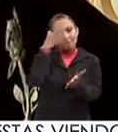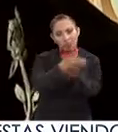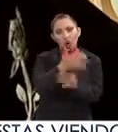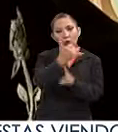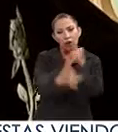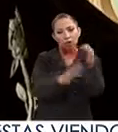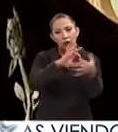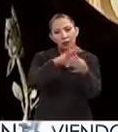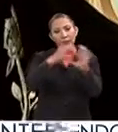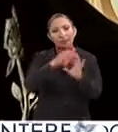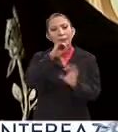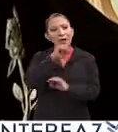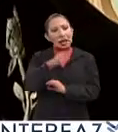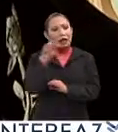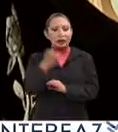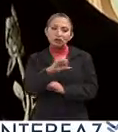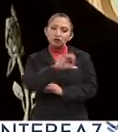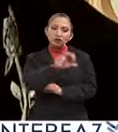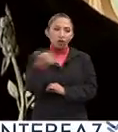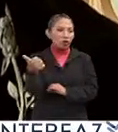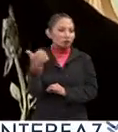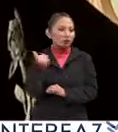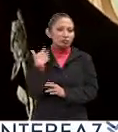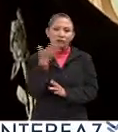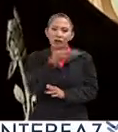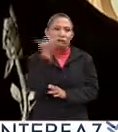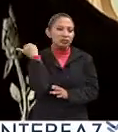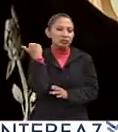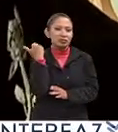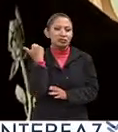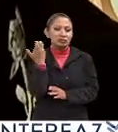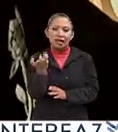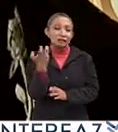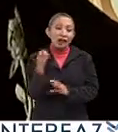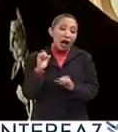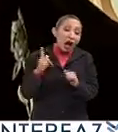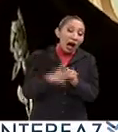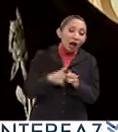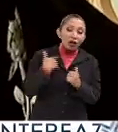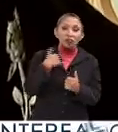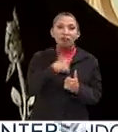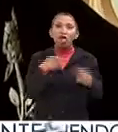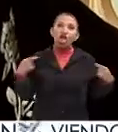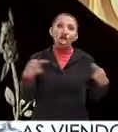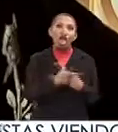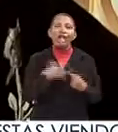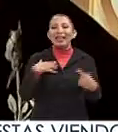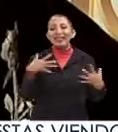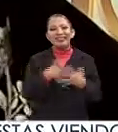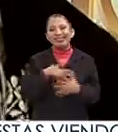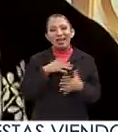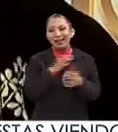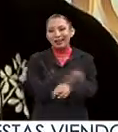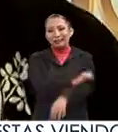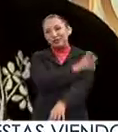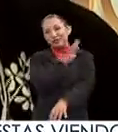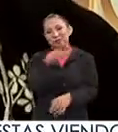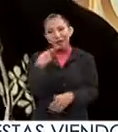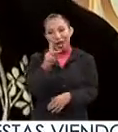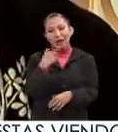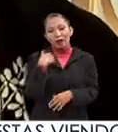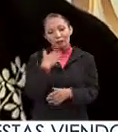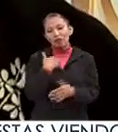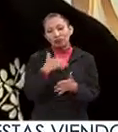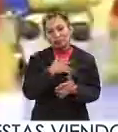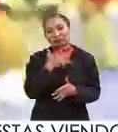los Juegos Olímpicos, también es otra, yo no sé si este año alguna nos dio un infarto de tanta emoción, pero es